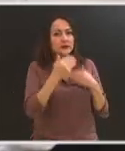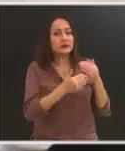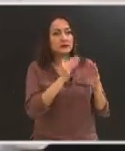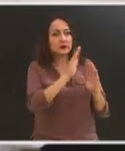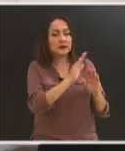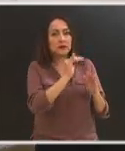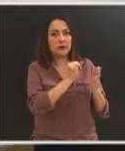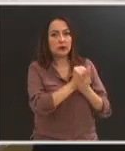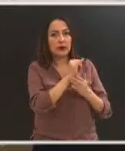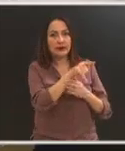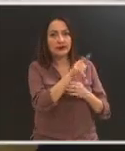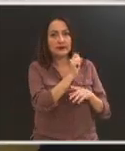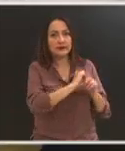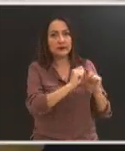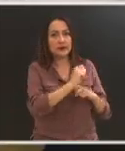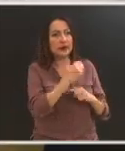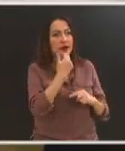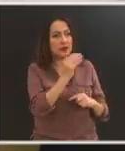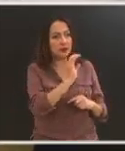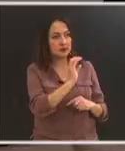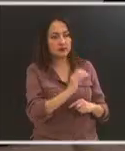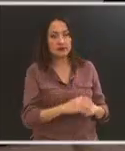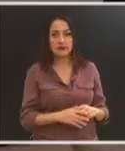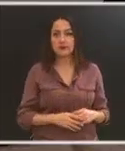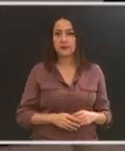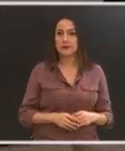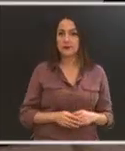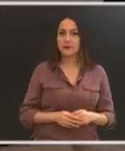desarrollo de la investigación de este caso. Gracias, Cristian.